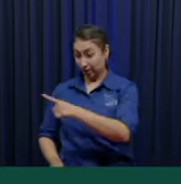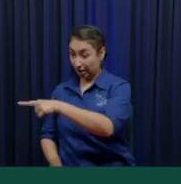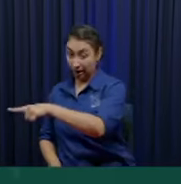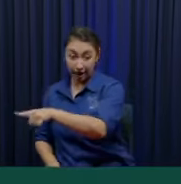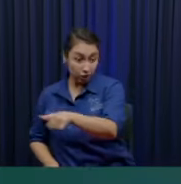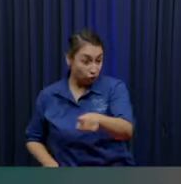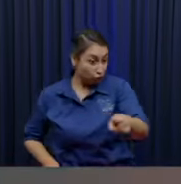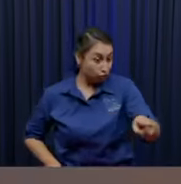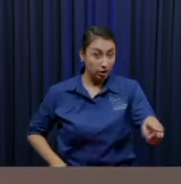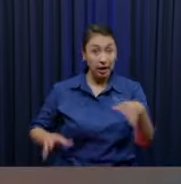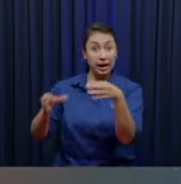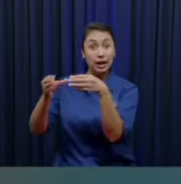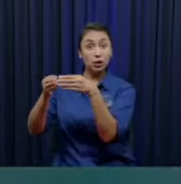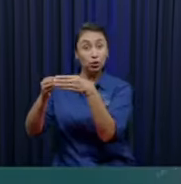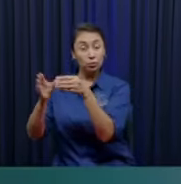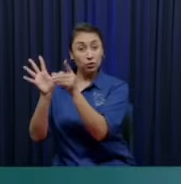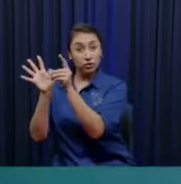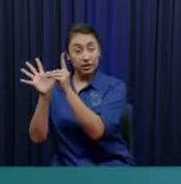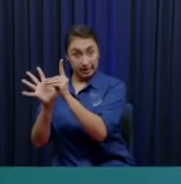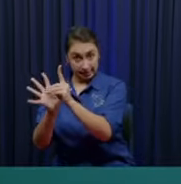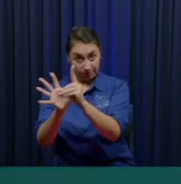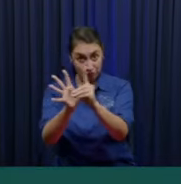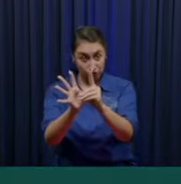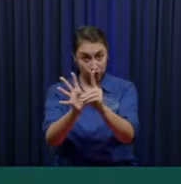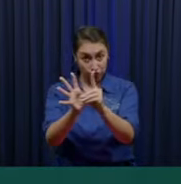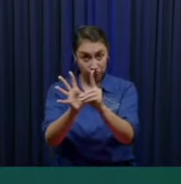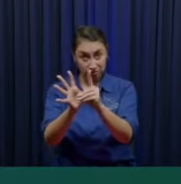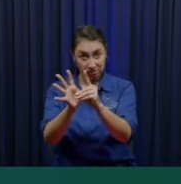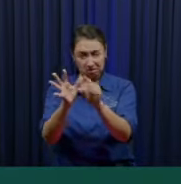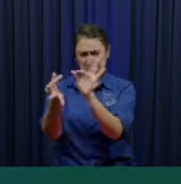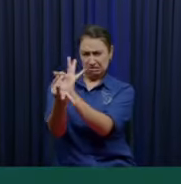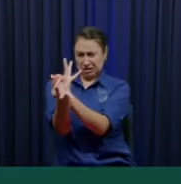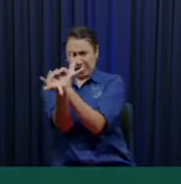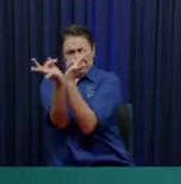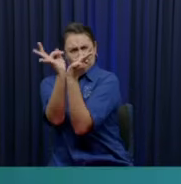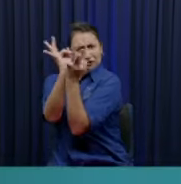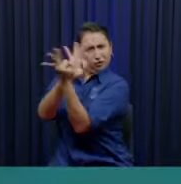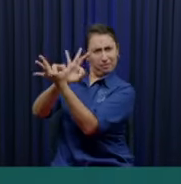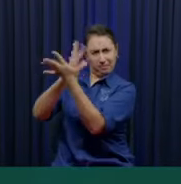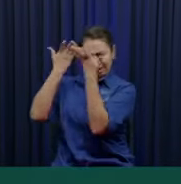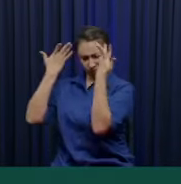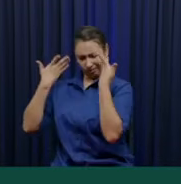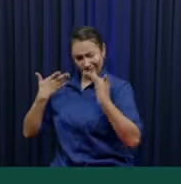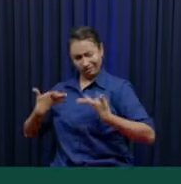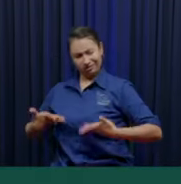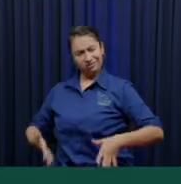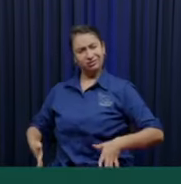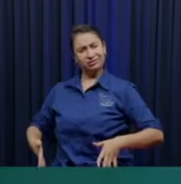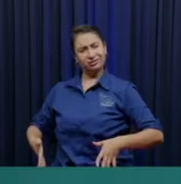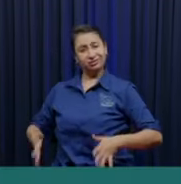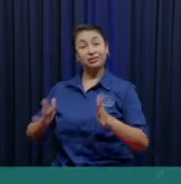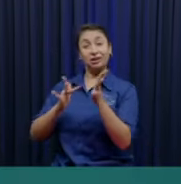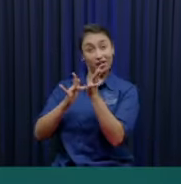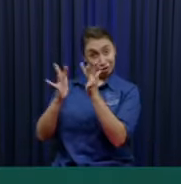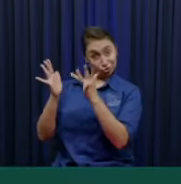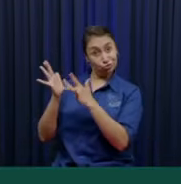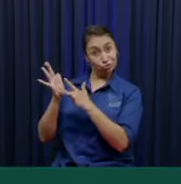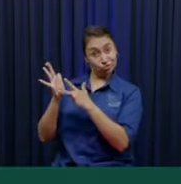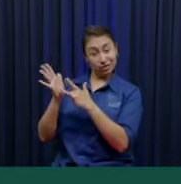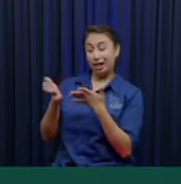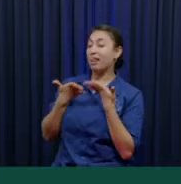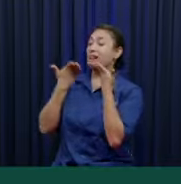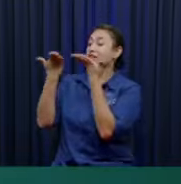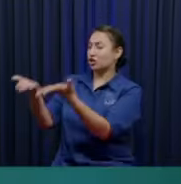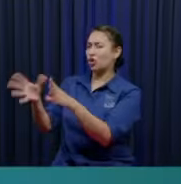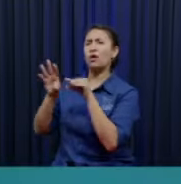agua a pescadores de hombres. ¿Por qué razón? Porque los voy a hacer mis discípulos. Por eso les dice, venid en pos de mí, porque